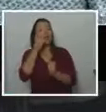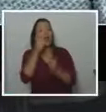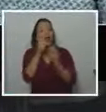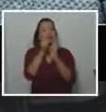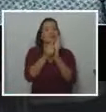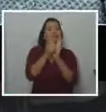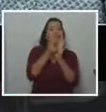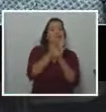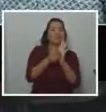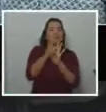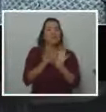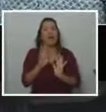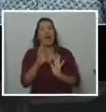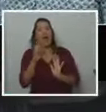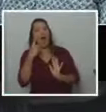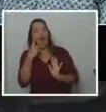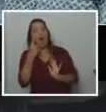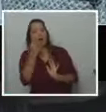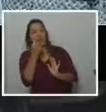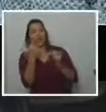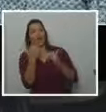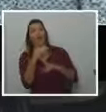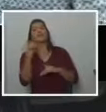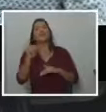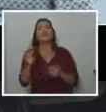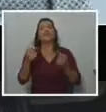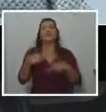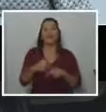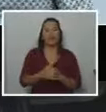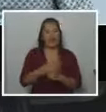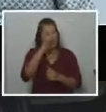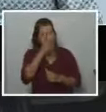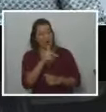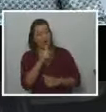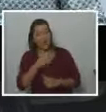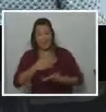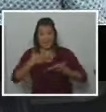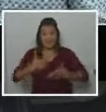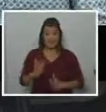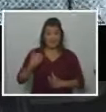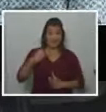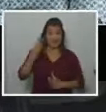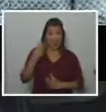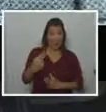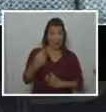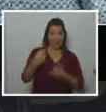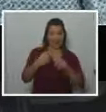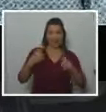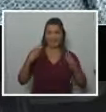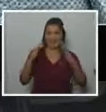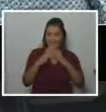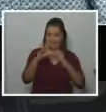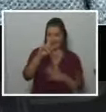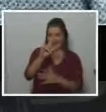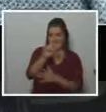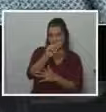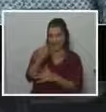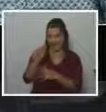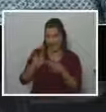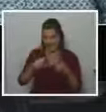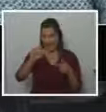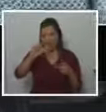mecate corto, esos 20 millones. Ah, sí, de una vez viene por ellos. Saludos. Para mis hijos que me están viendo allá en casa, Adana, Alonso. Para